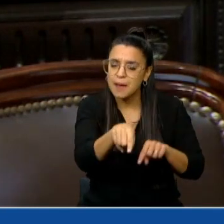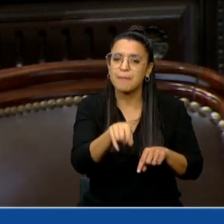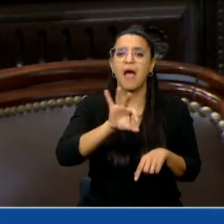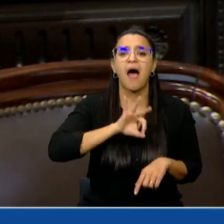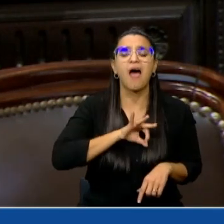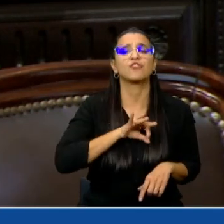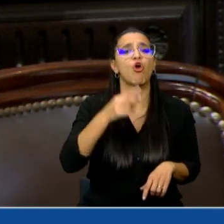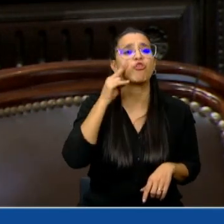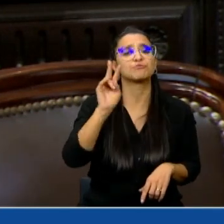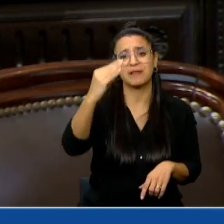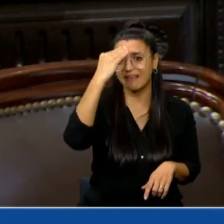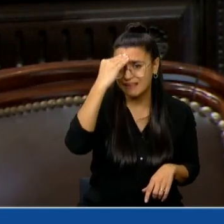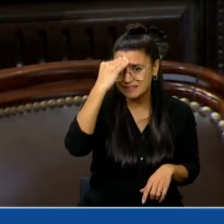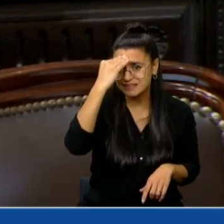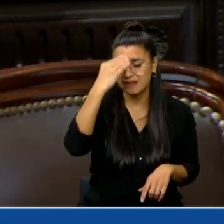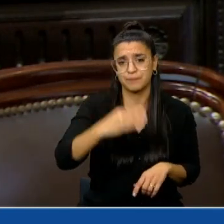año 2015,